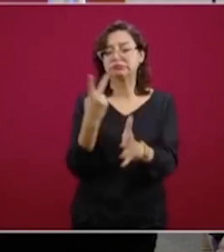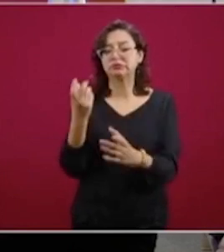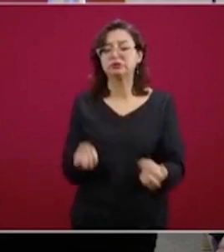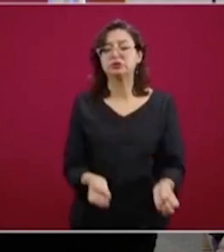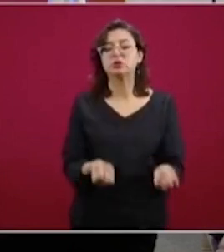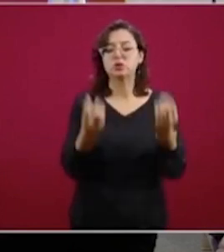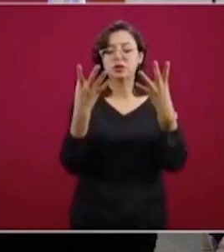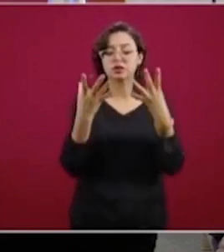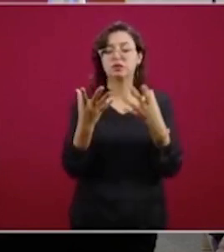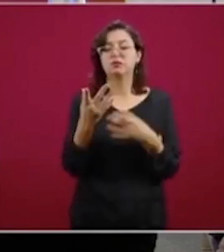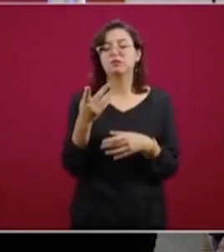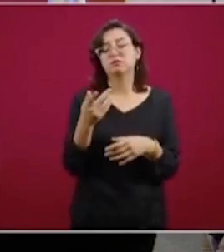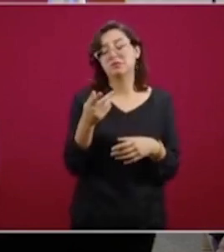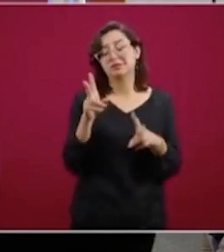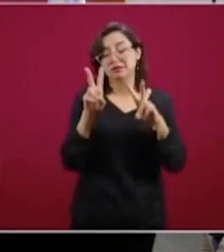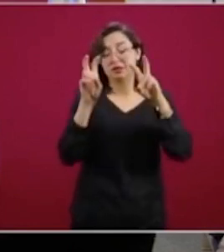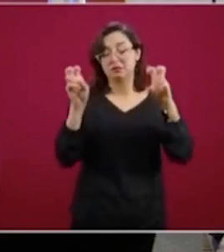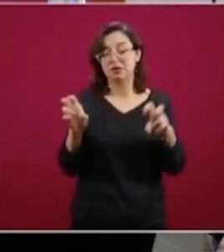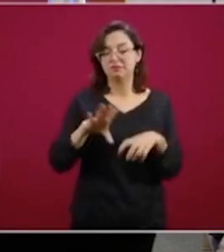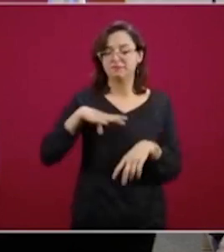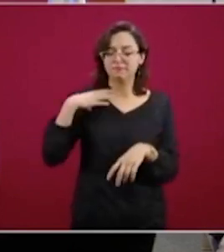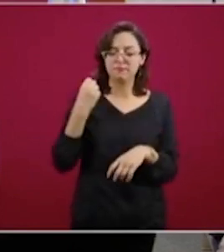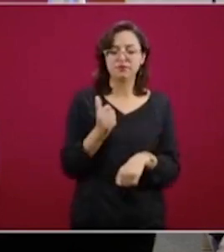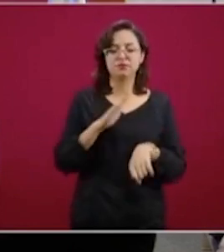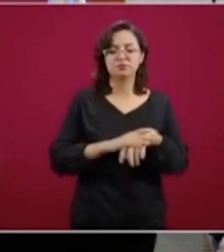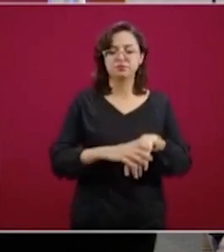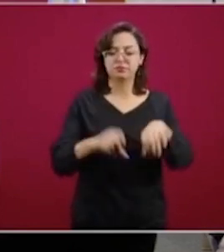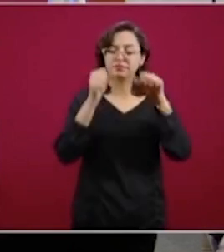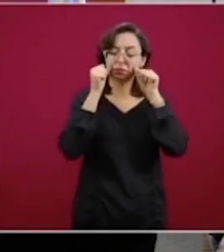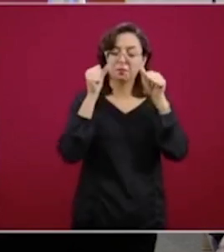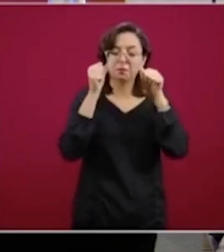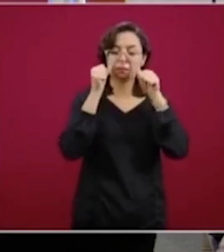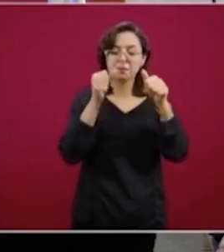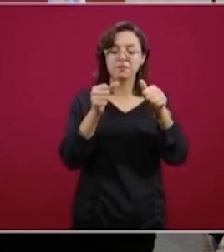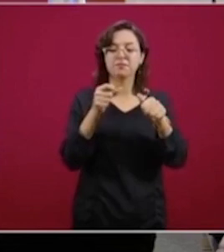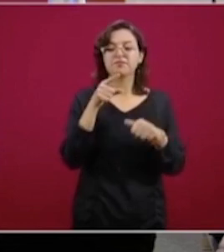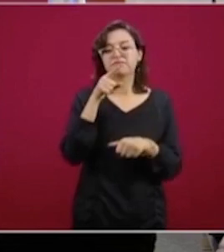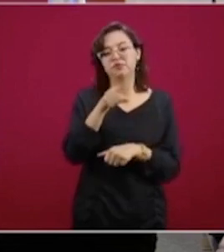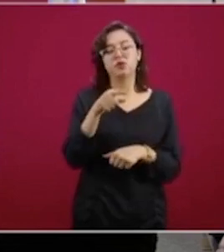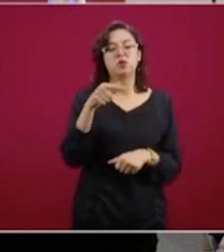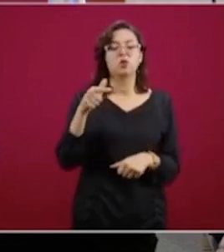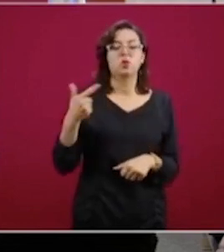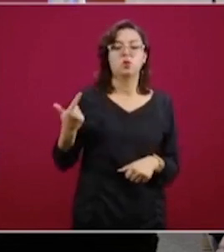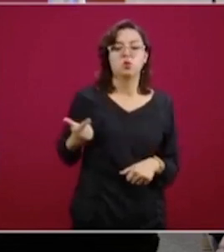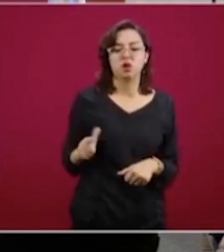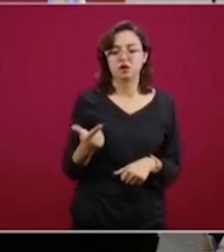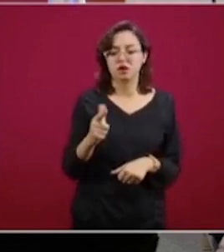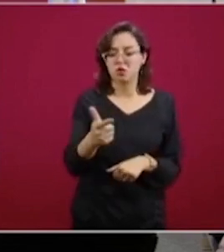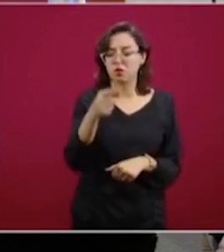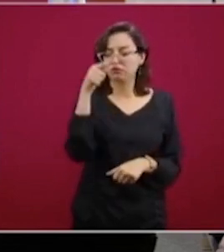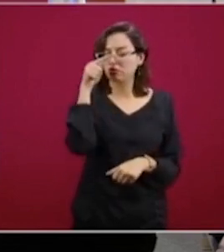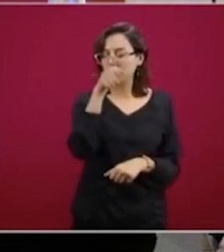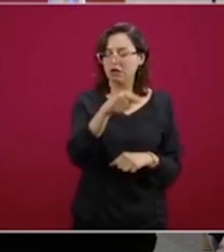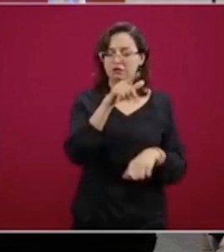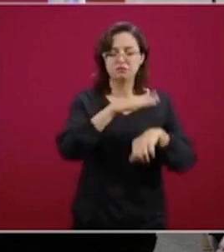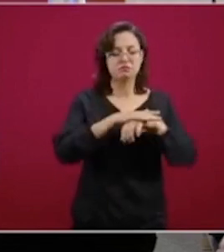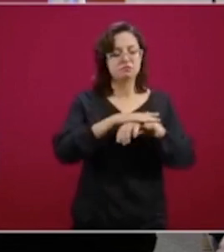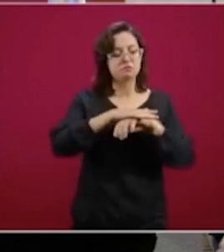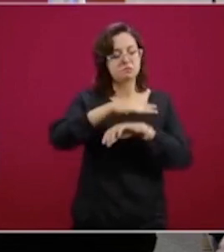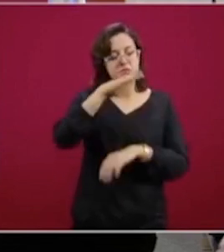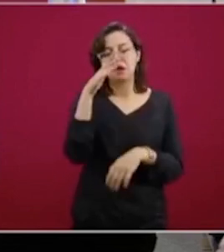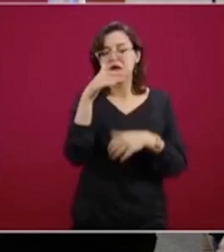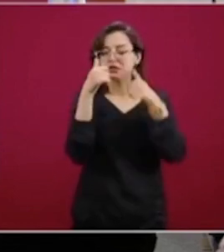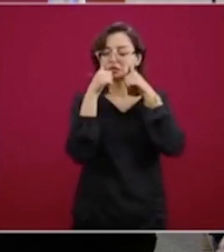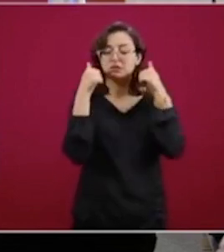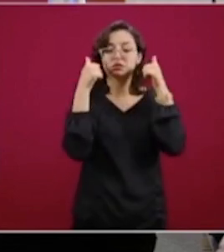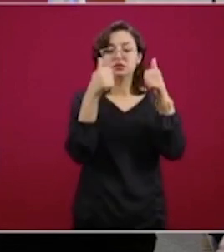poniendo mayor esfuerzo, particularmente en el estado de Guanajuato, que es el